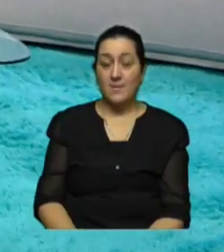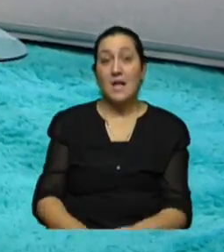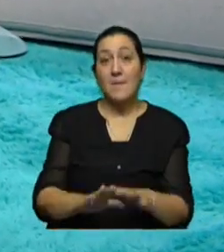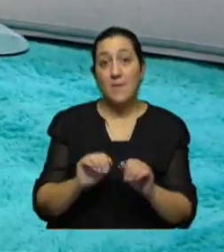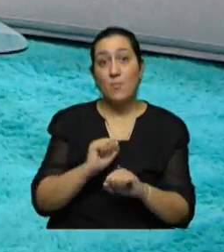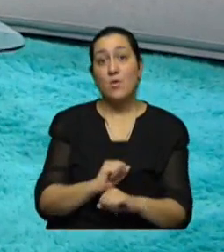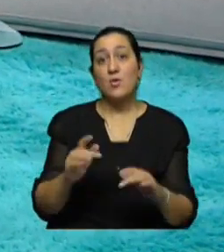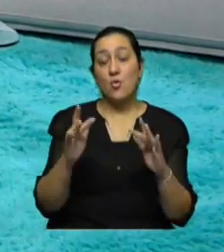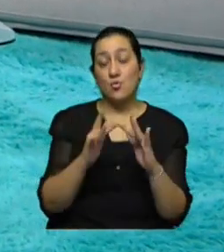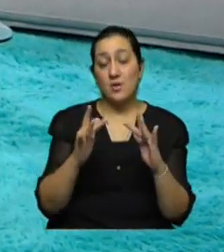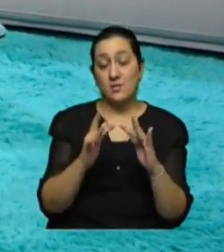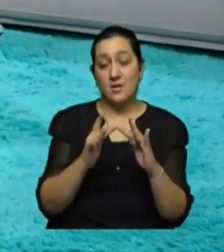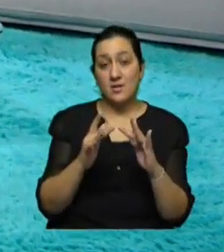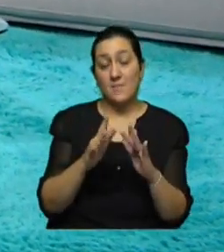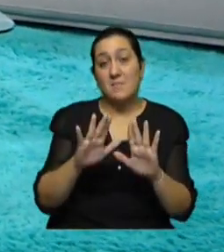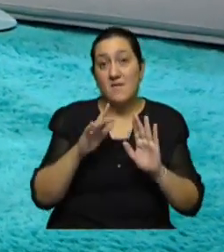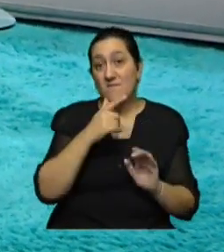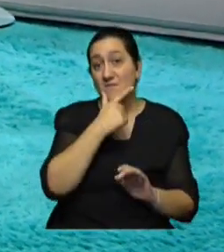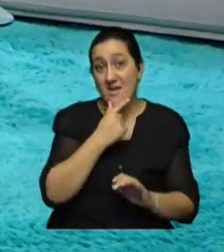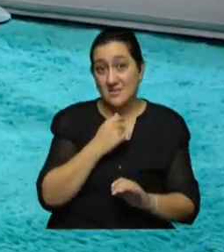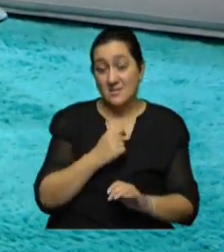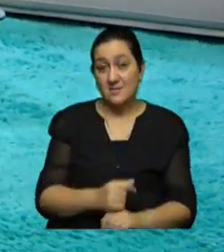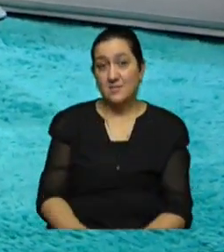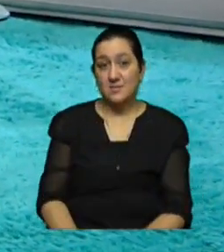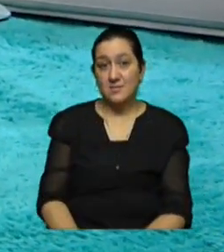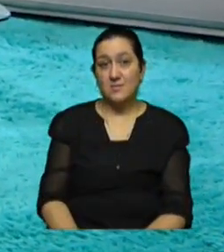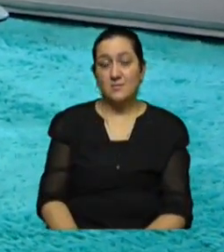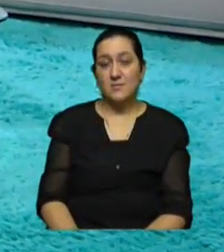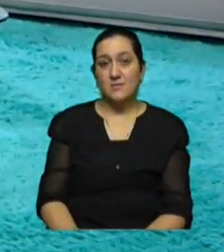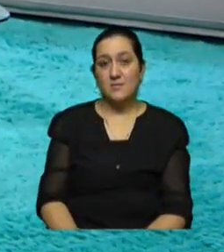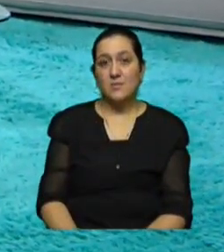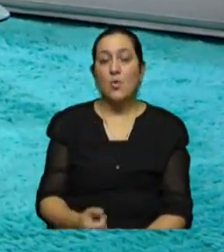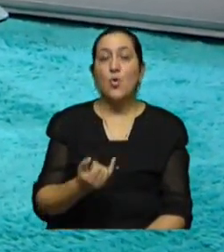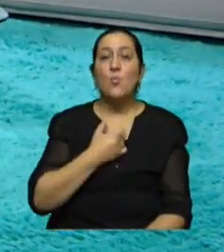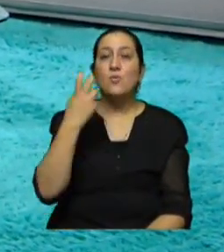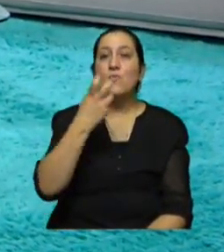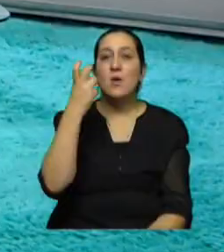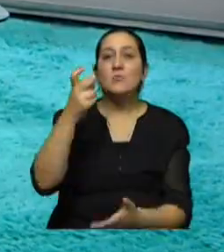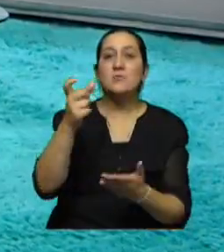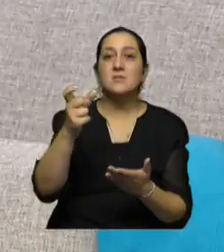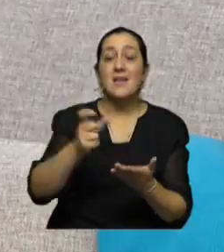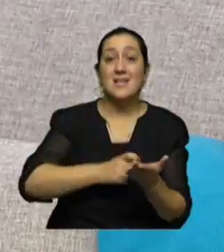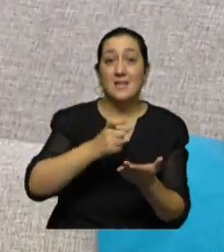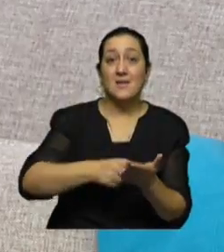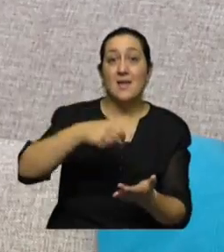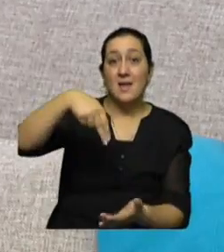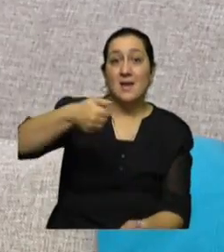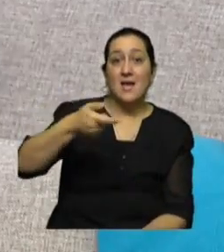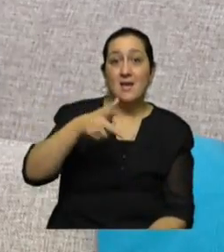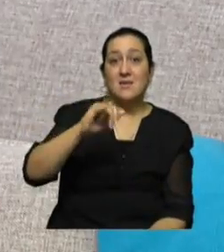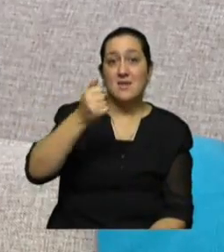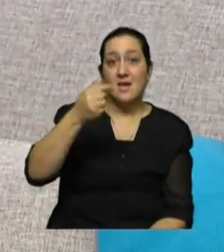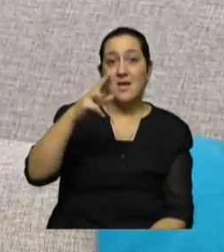contactar por ahí también, que capaz que es más fácil que una cuenta. ¿Cómo te encontramos en Instagram? Nayara, guión bajo